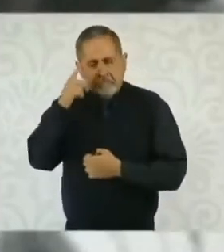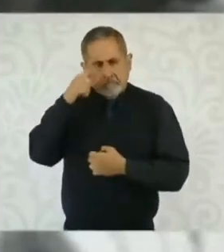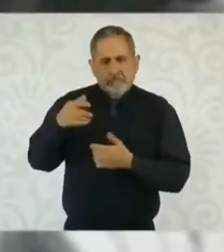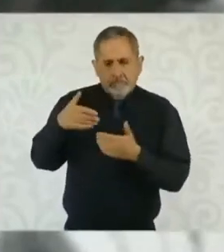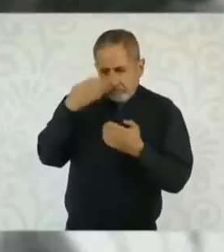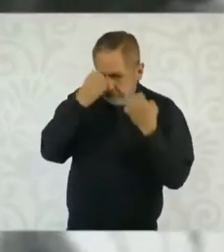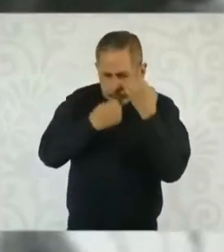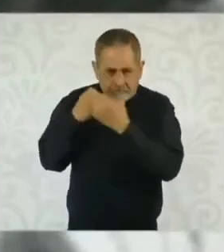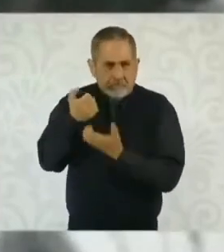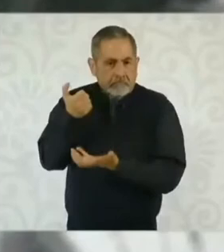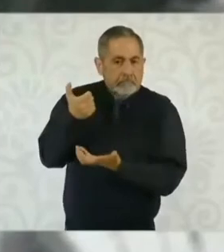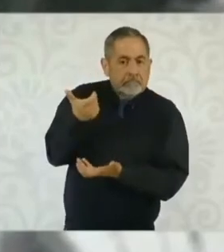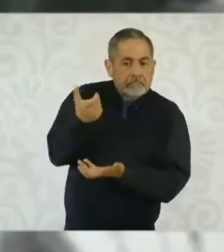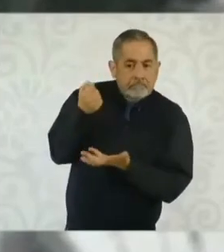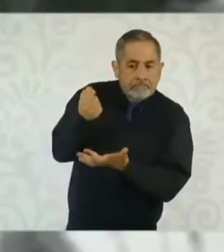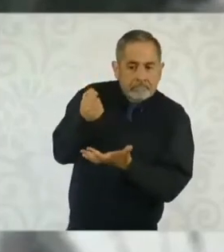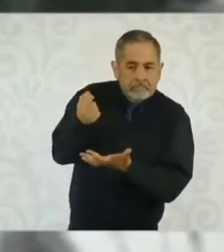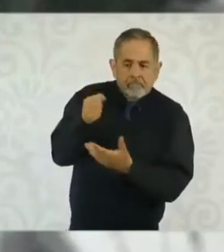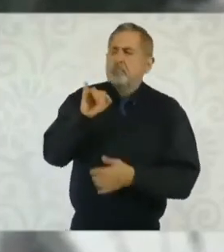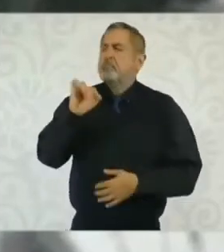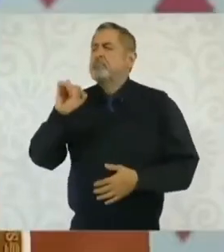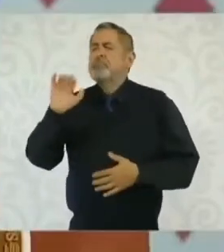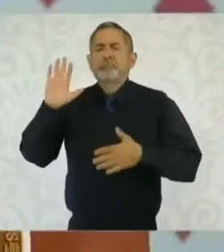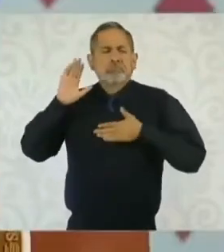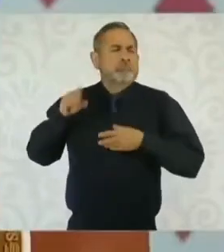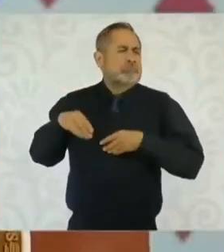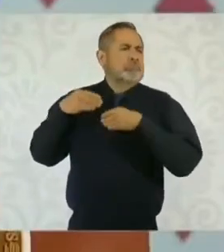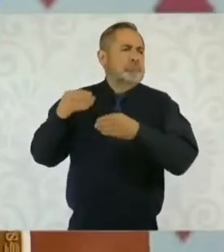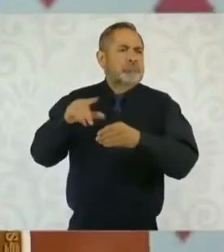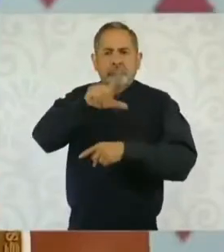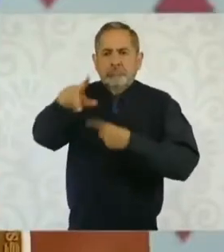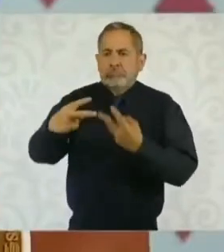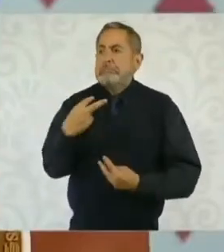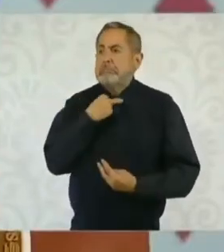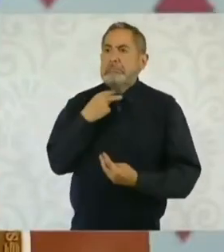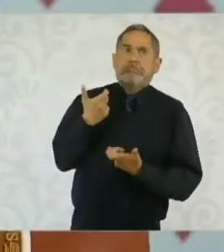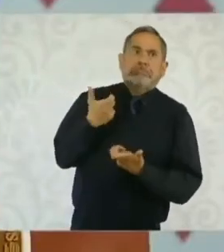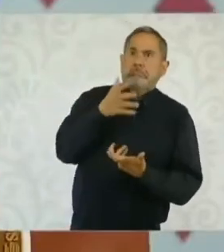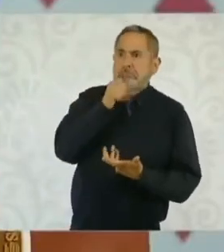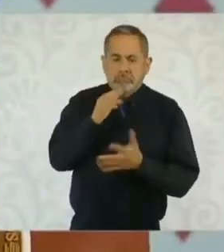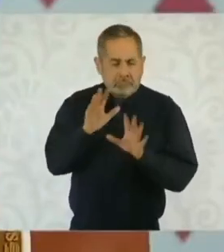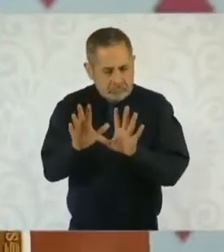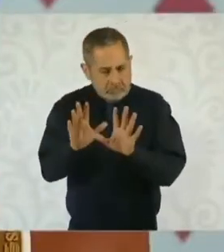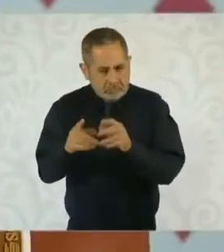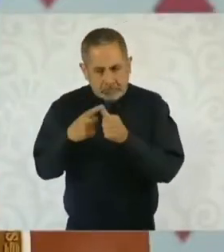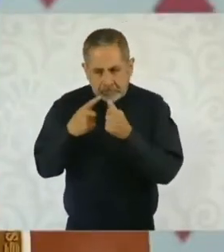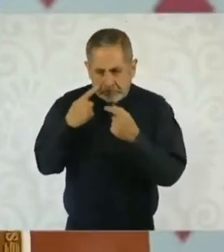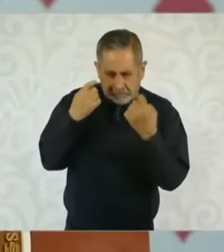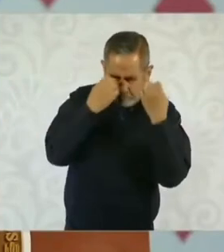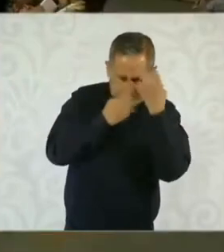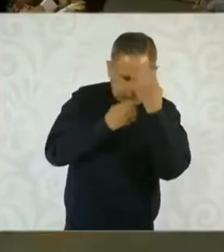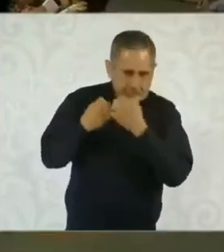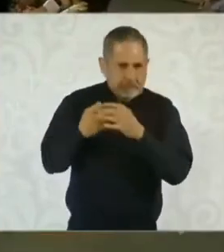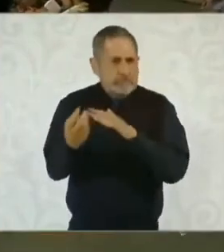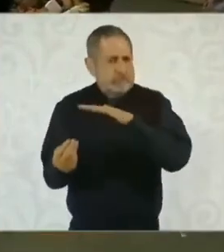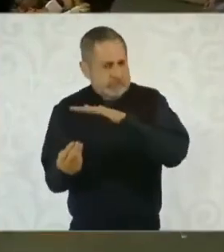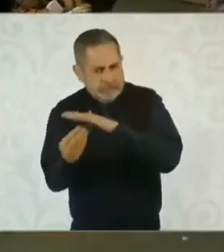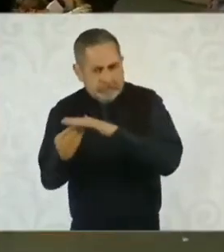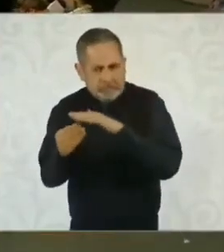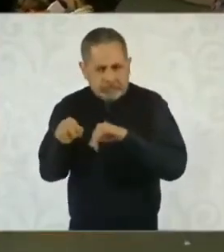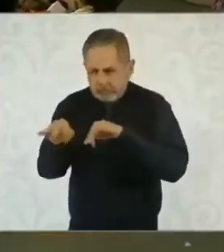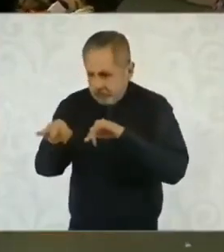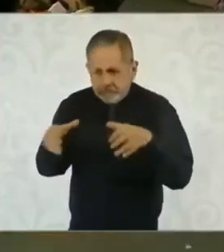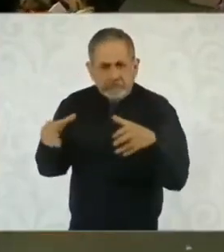revisar muy bien los recursos, para que no se ofrezca algo que después no se pueda cumplir. Entonces, esas mesas de trabajo